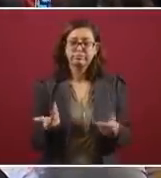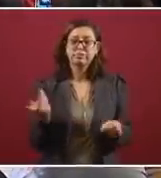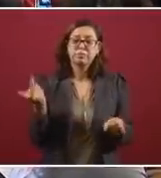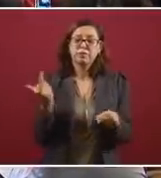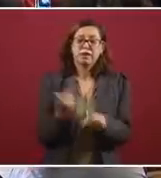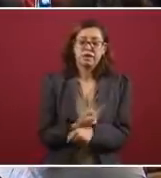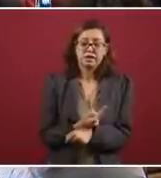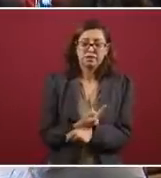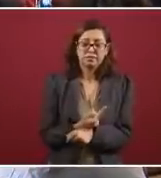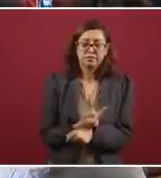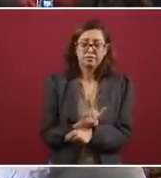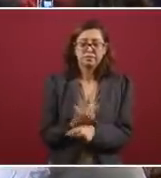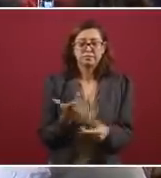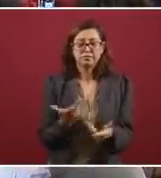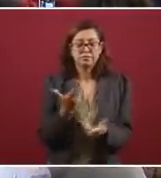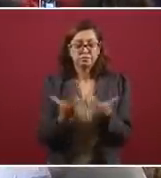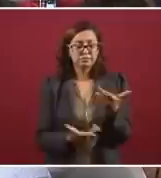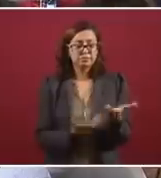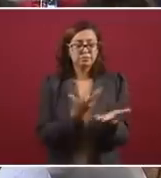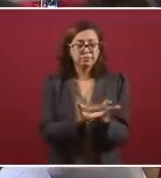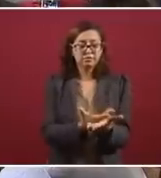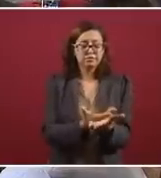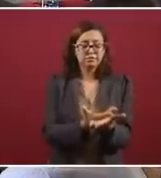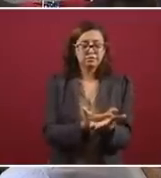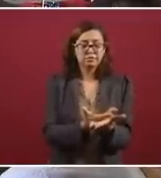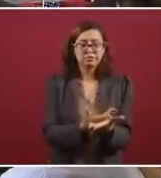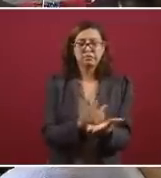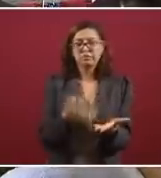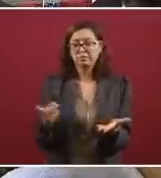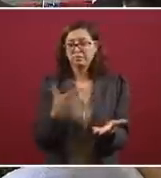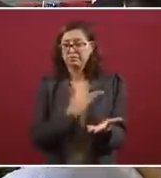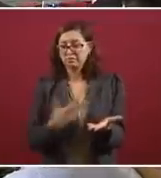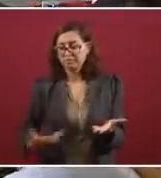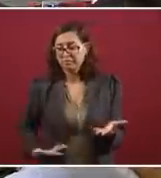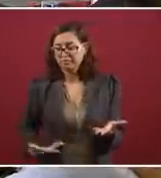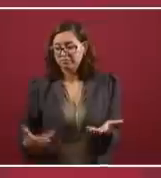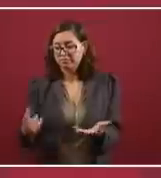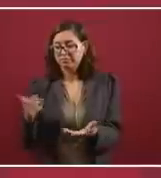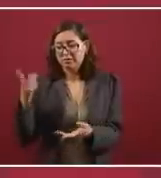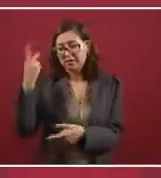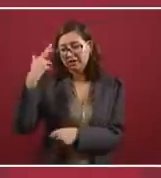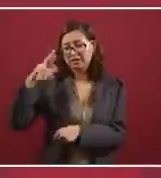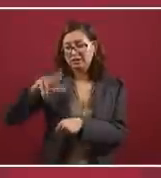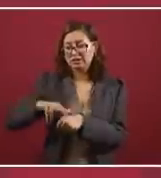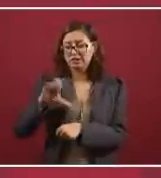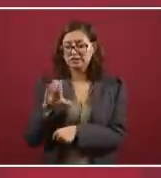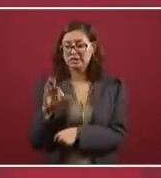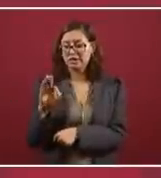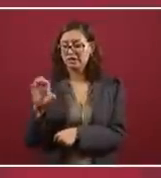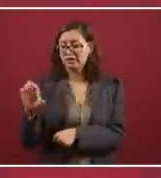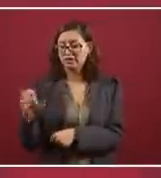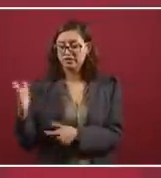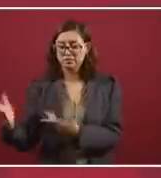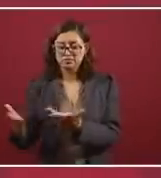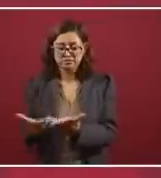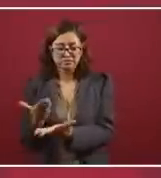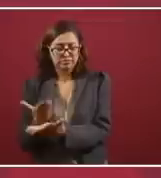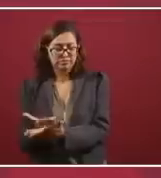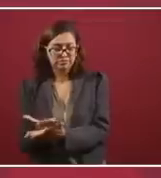de este orden que plantea el señor presidente y el director en términos